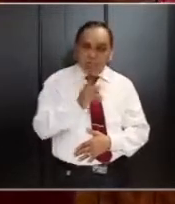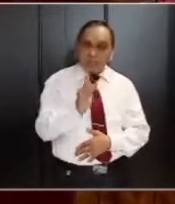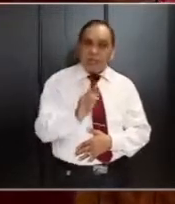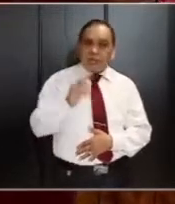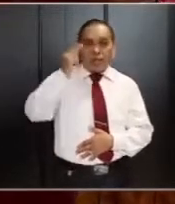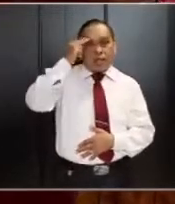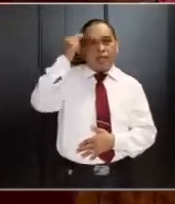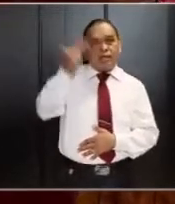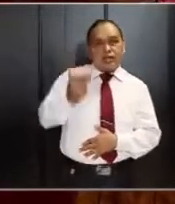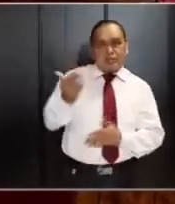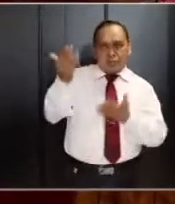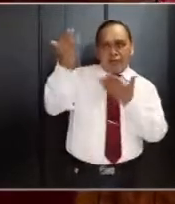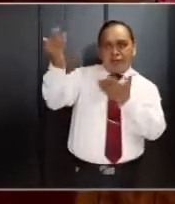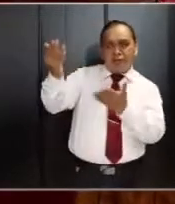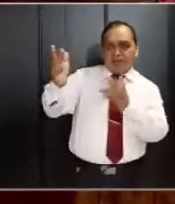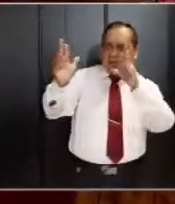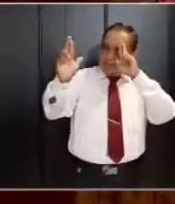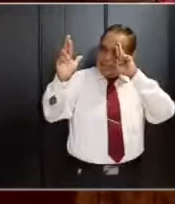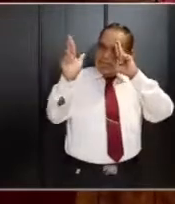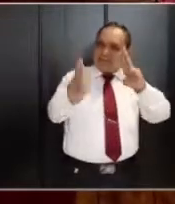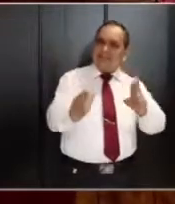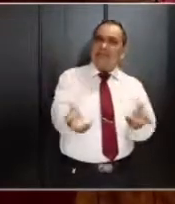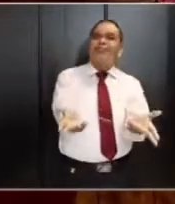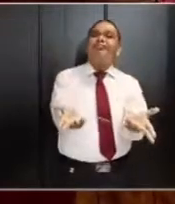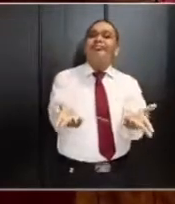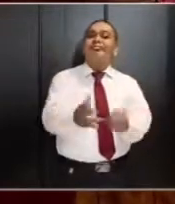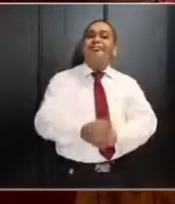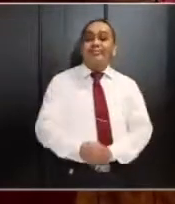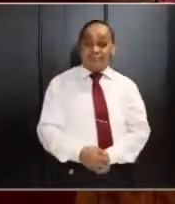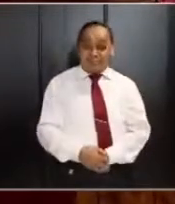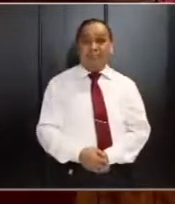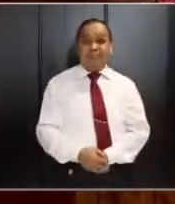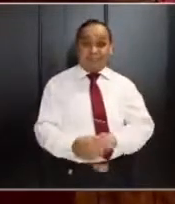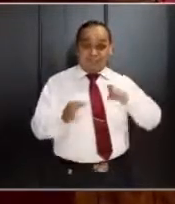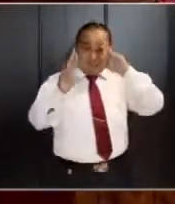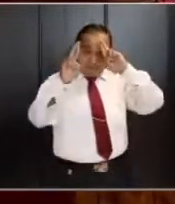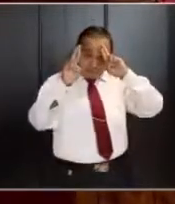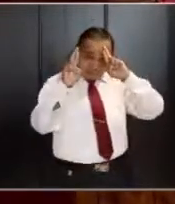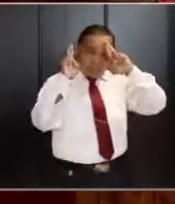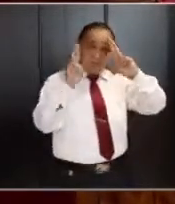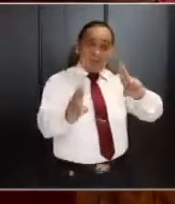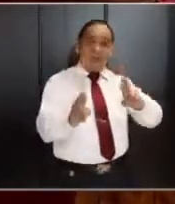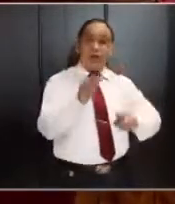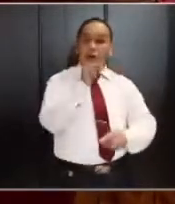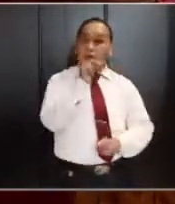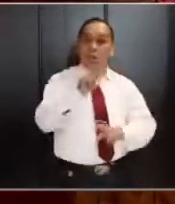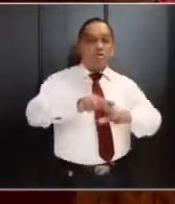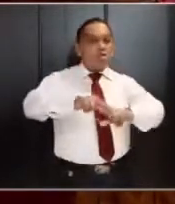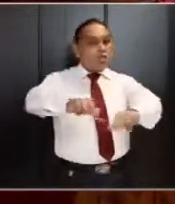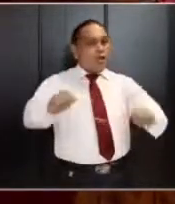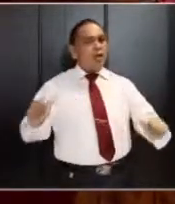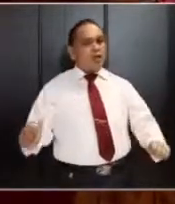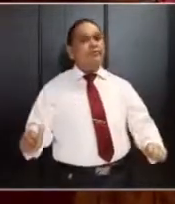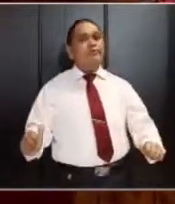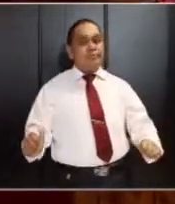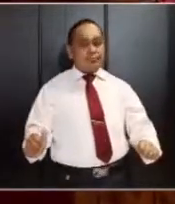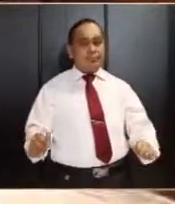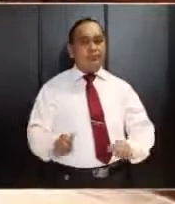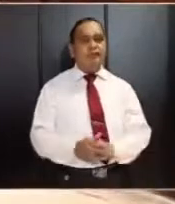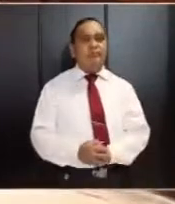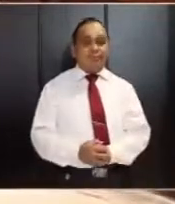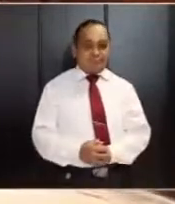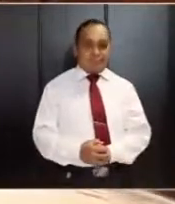¿Qué respeto puede despertar una gente que no respeta a nadie? No respeta, pues no se respeta a sí mismo, ¿no?